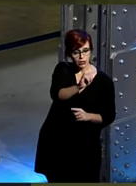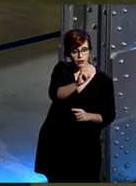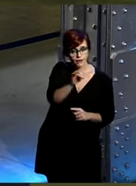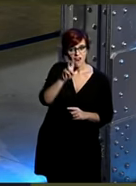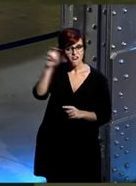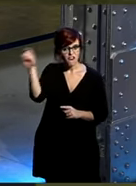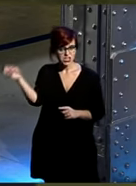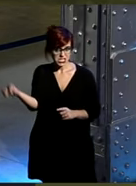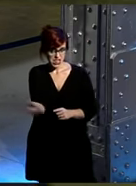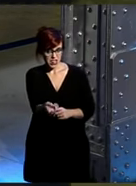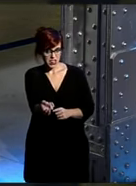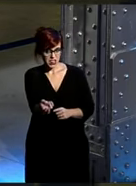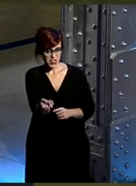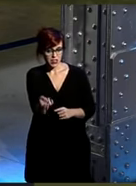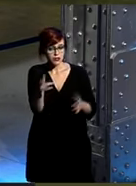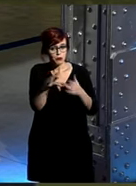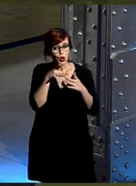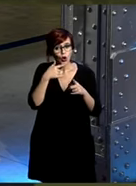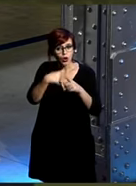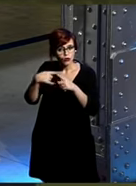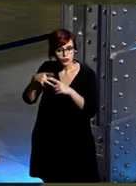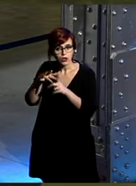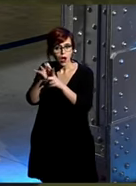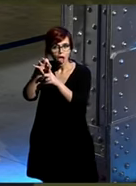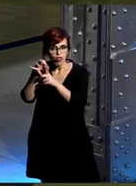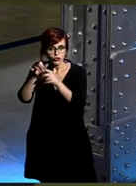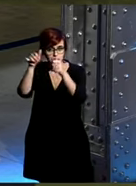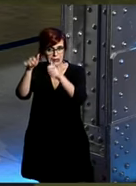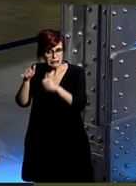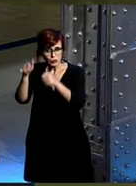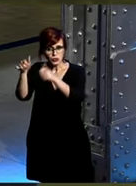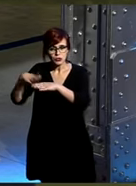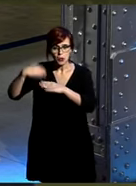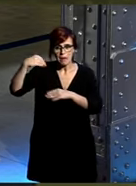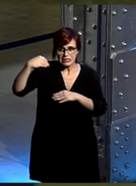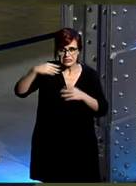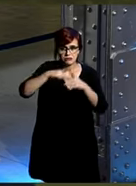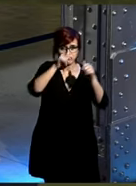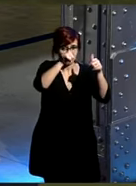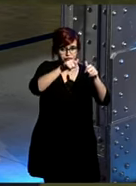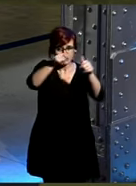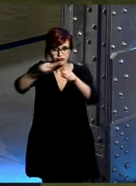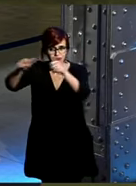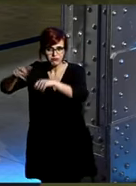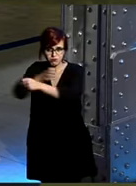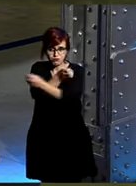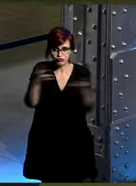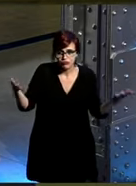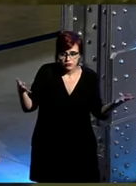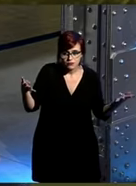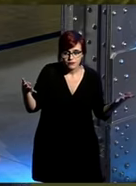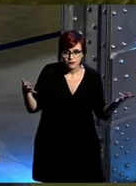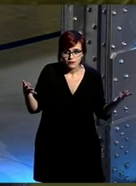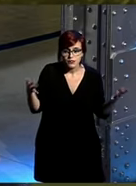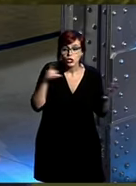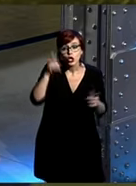Nos ofrecen multitud de grados, multitud de másteres, nos ofrecen una hiperespecialización.